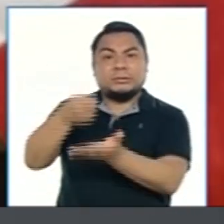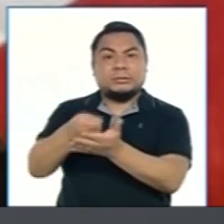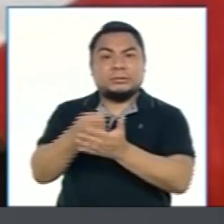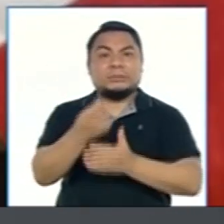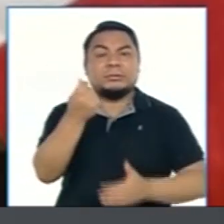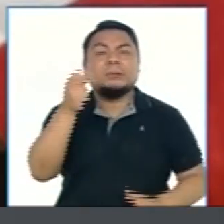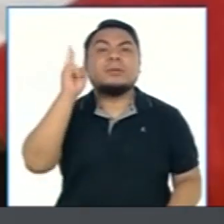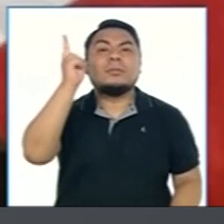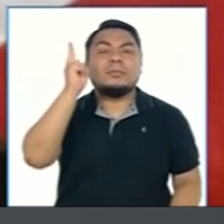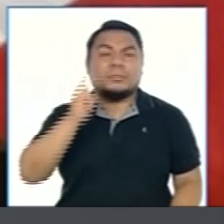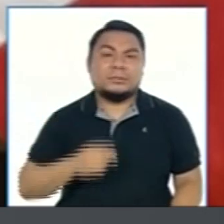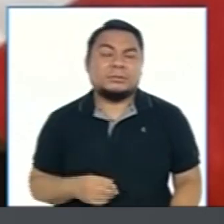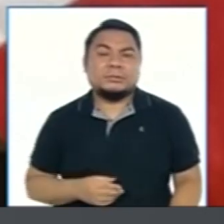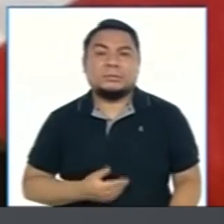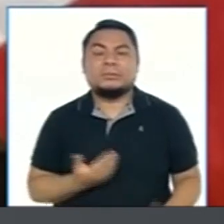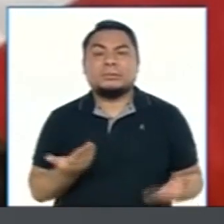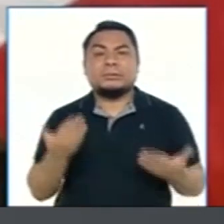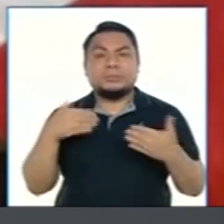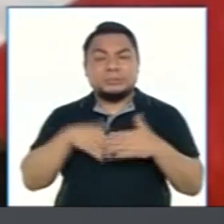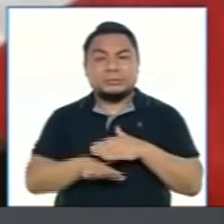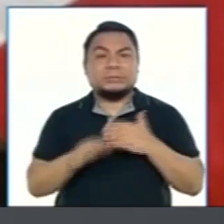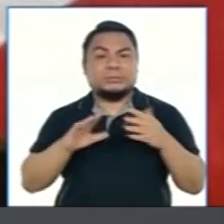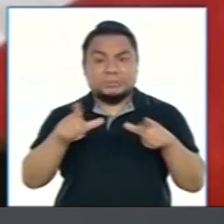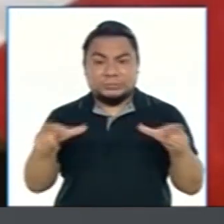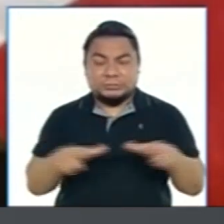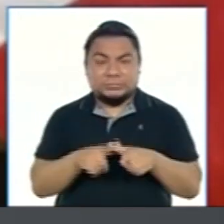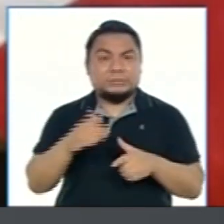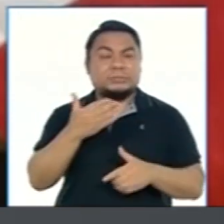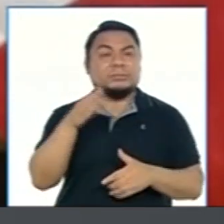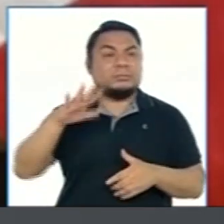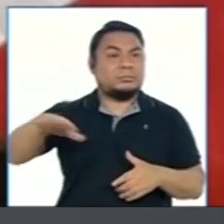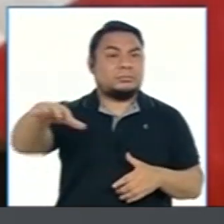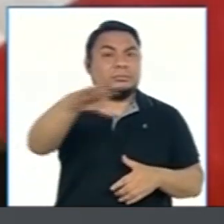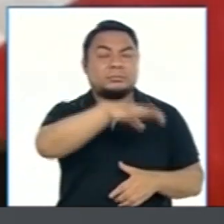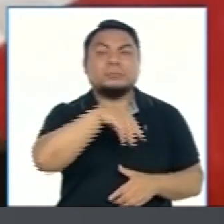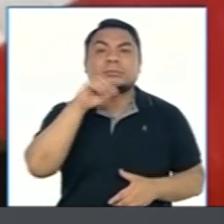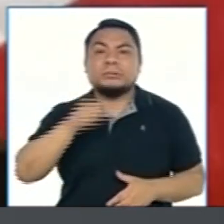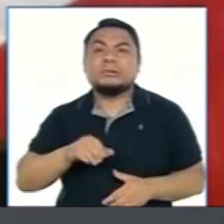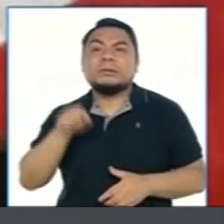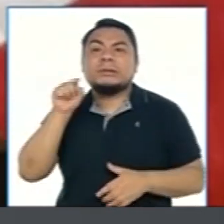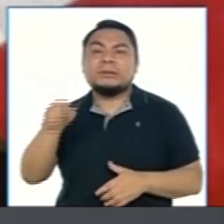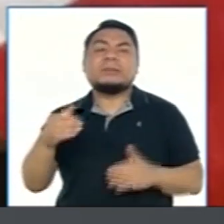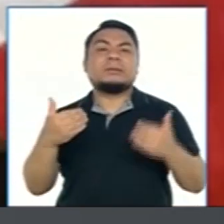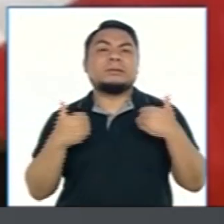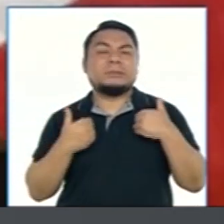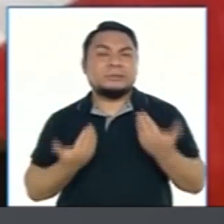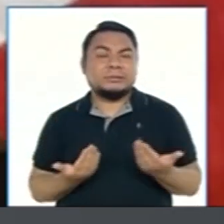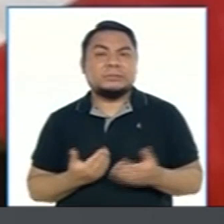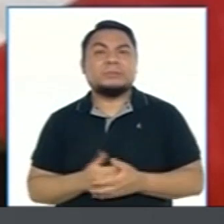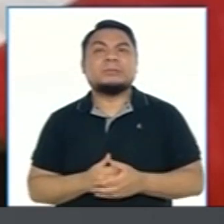docentes, que dentro del sector público eran los que tenían